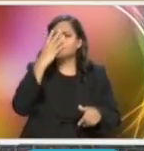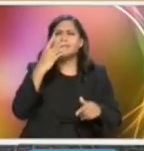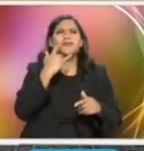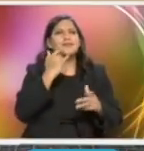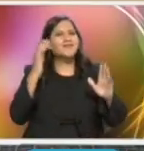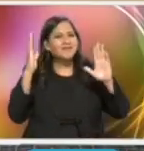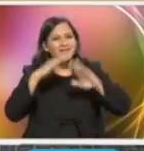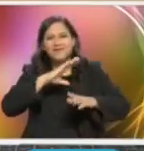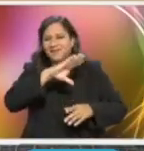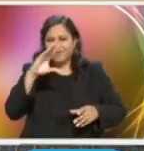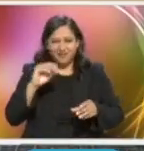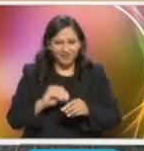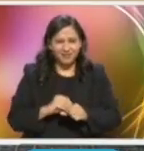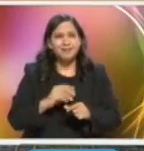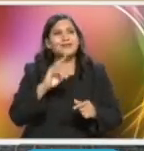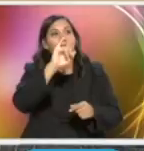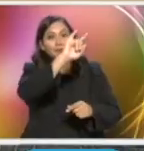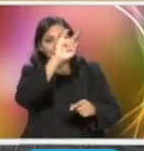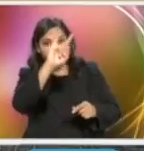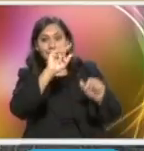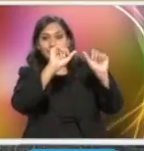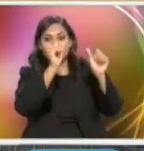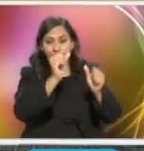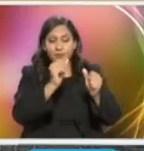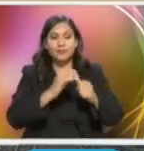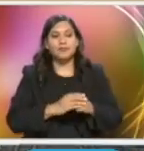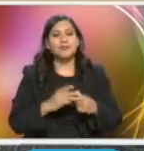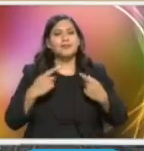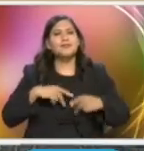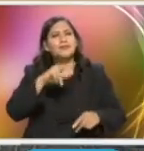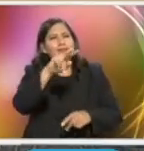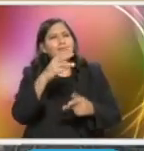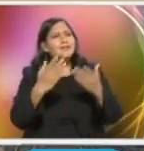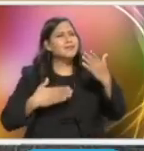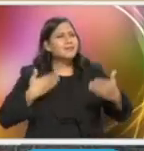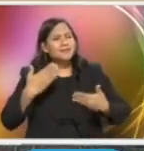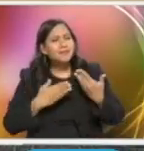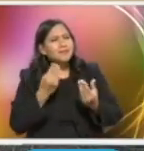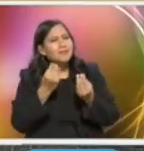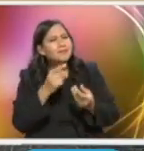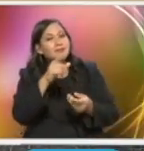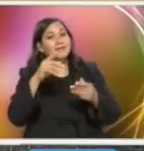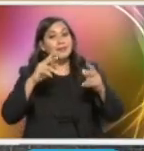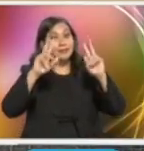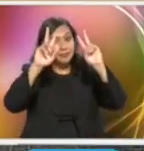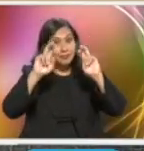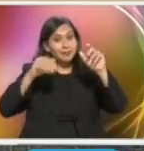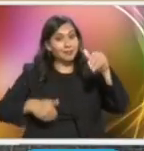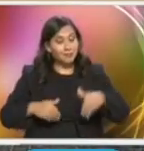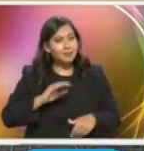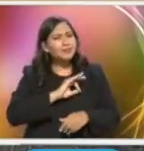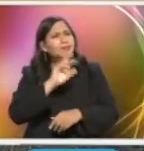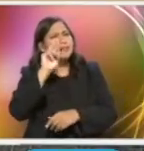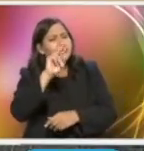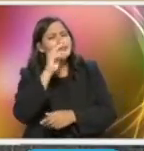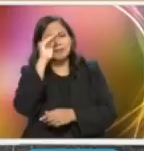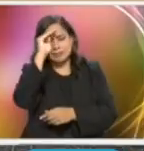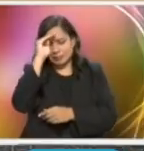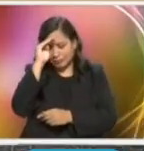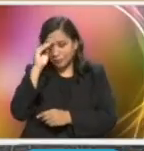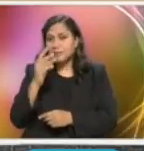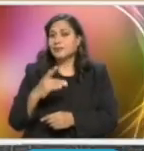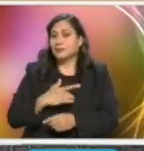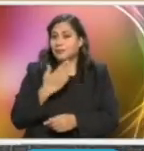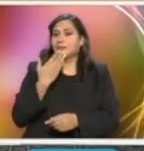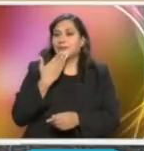O sea, tenemos galerías de arte, gente que te va a divertir muchísimo, obras que vas a poder disfrutar, vas a reflexionar y te la vas a pasar